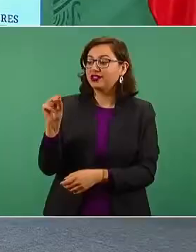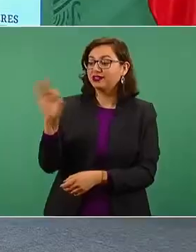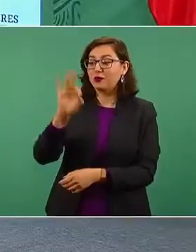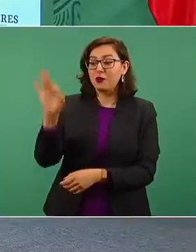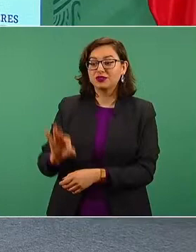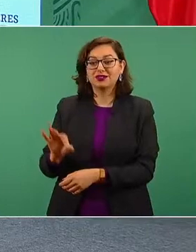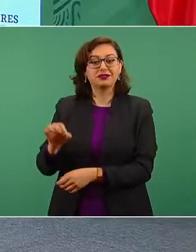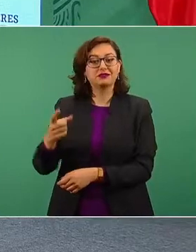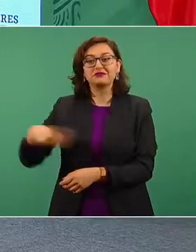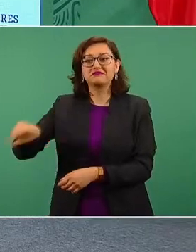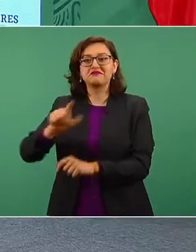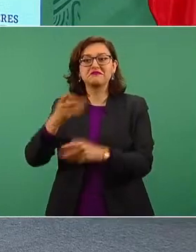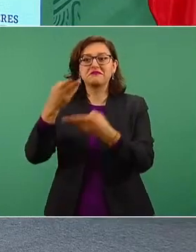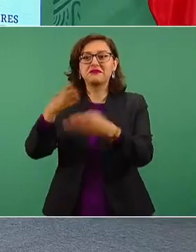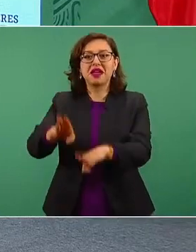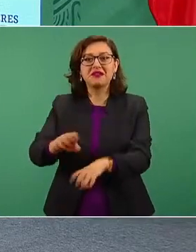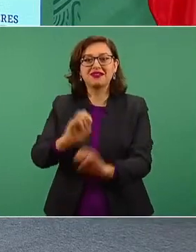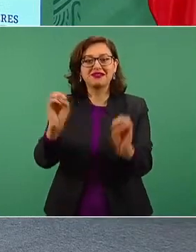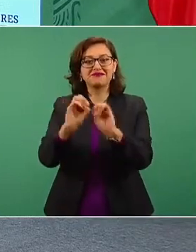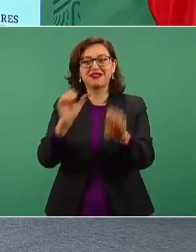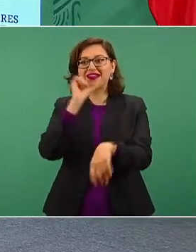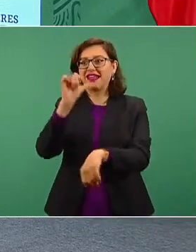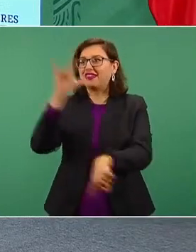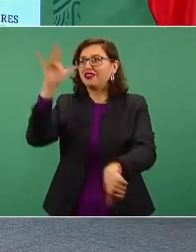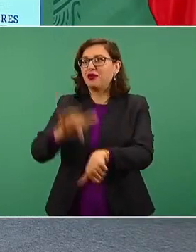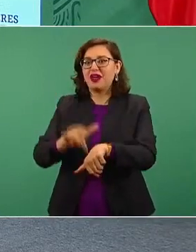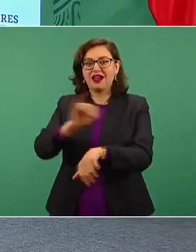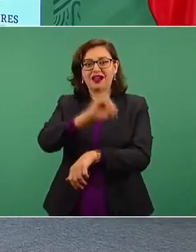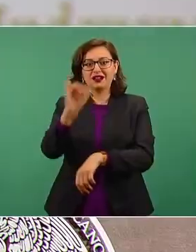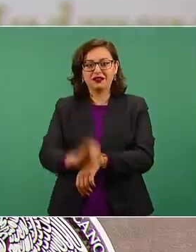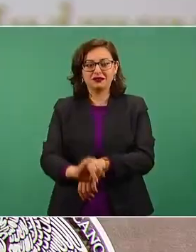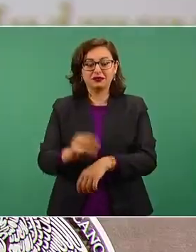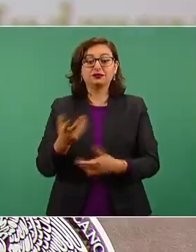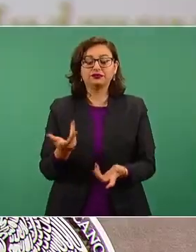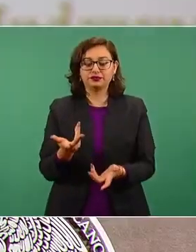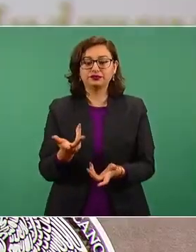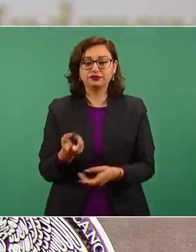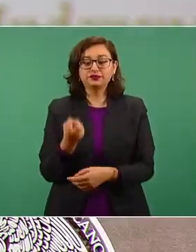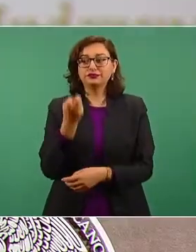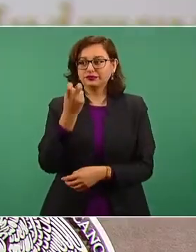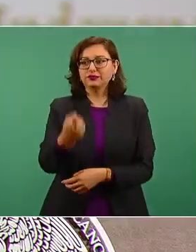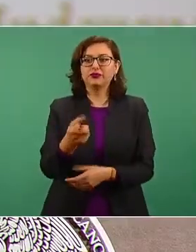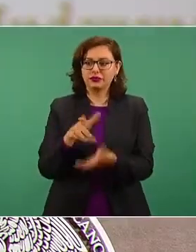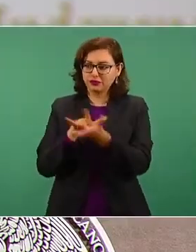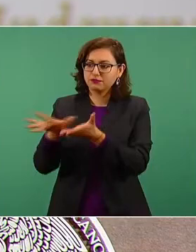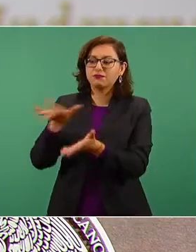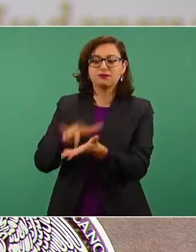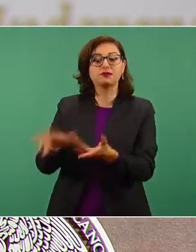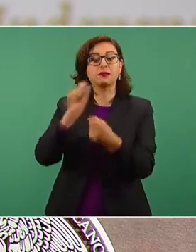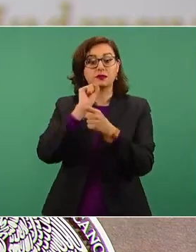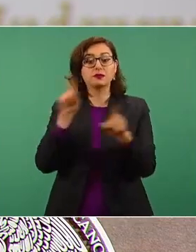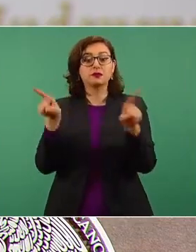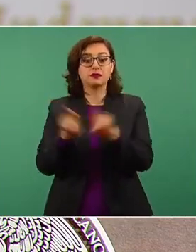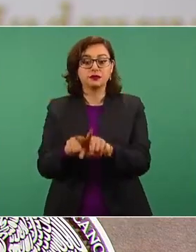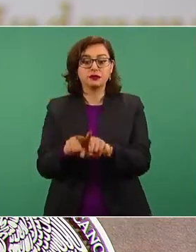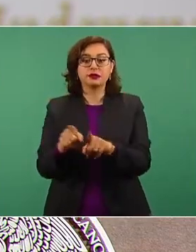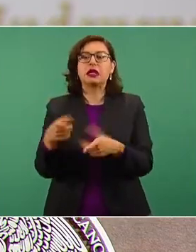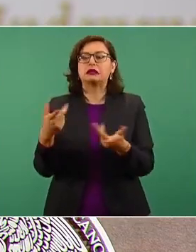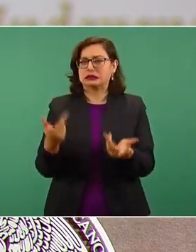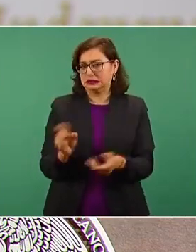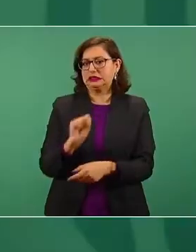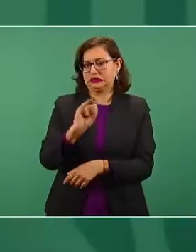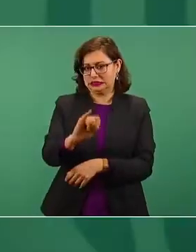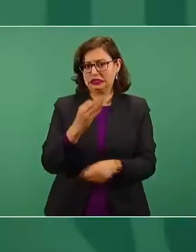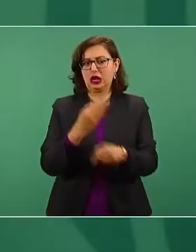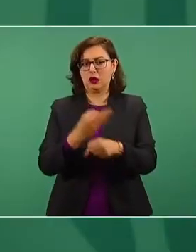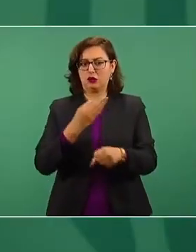bancaria. Entonces, frente al impacto de la pandemia, pero también es una problemática anterior, que las